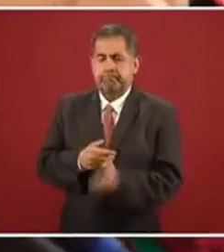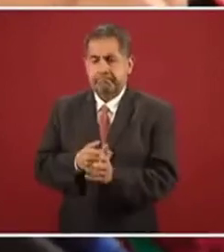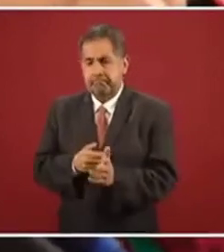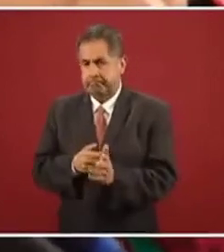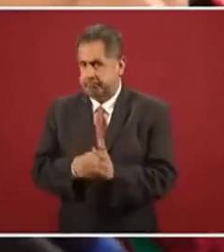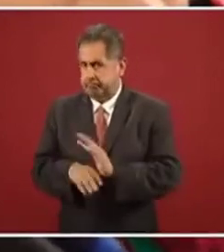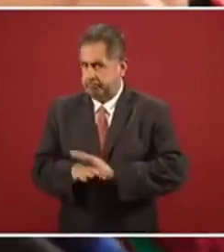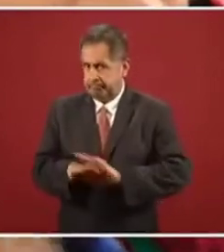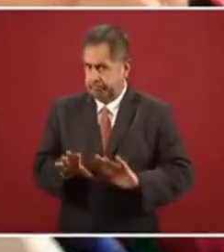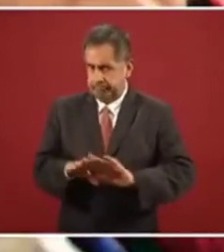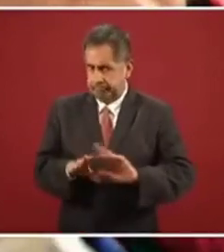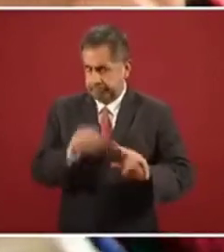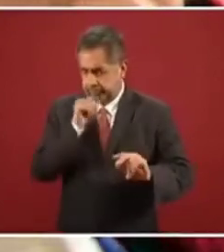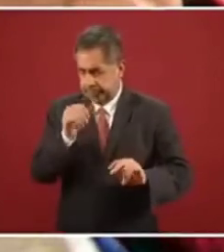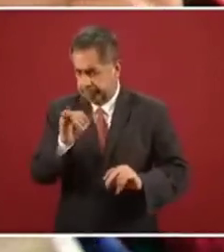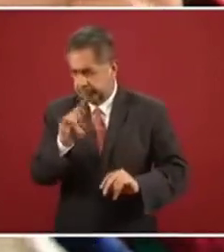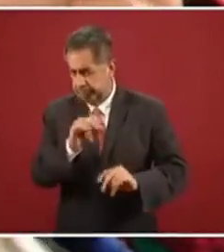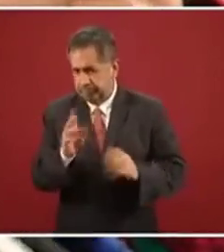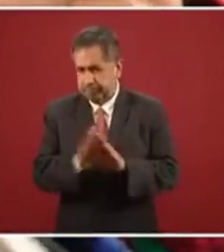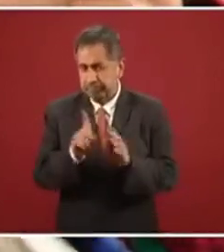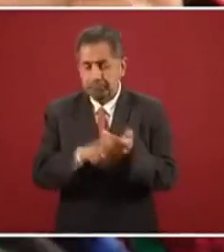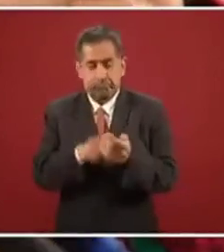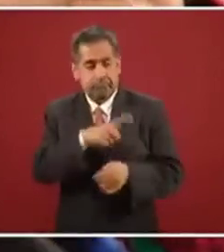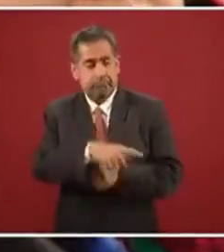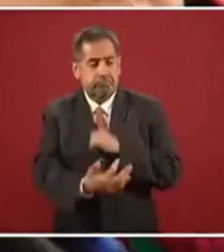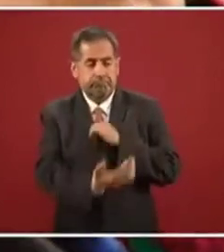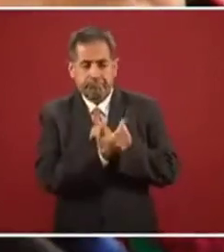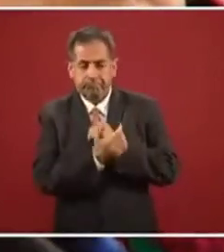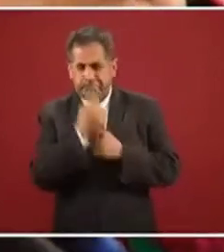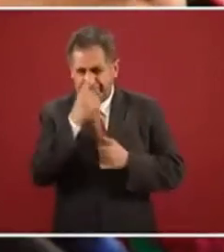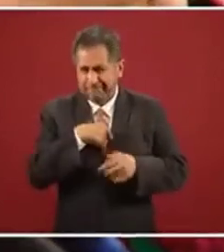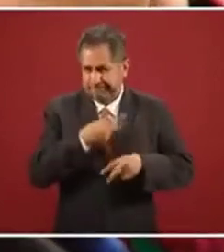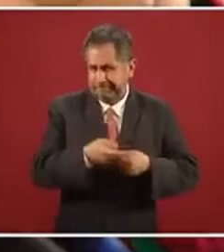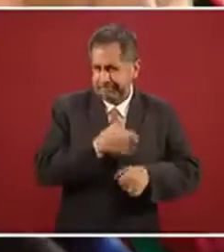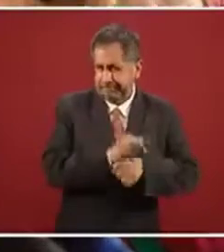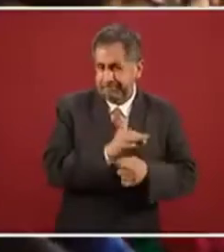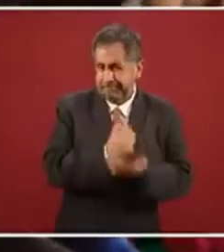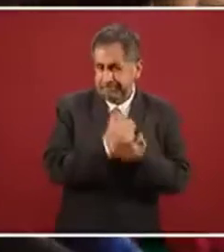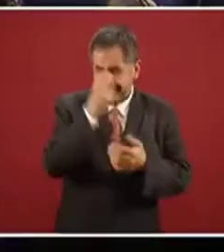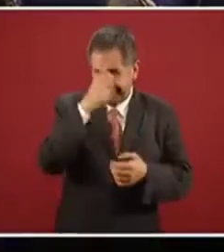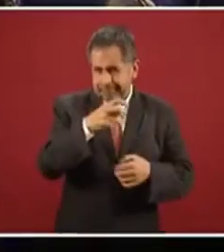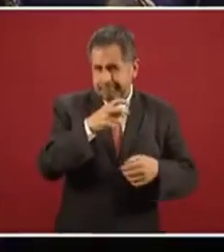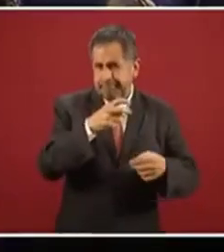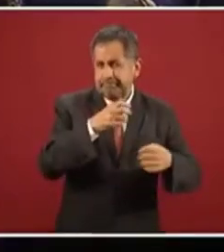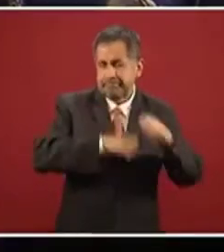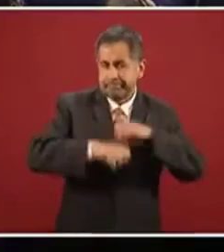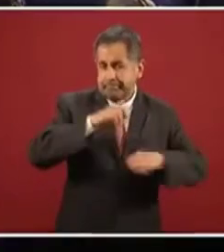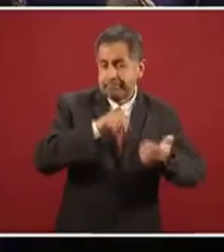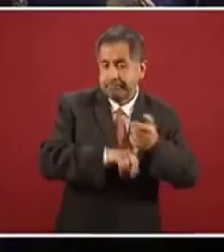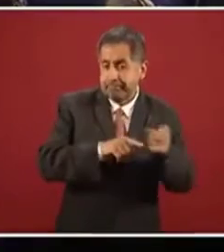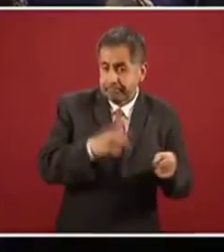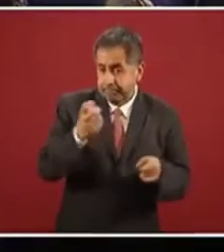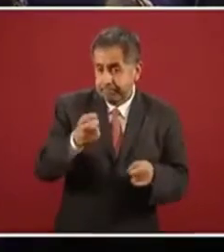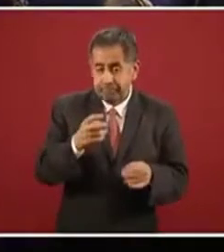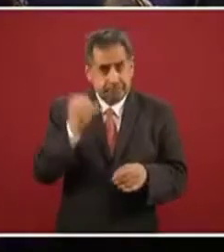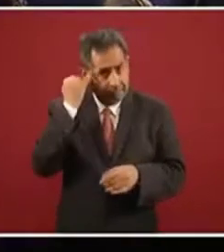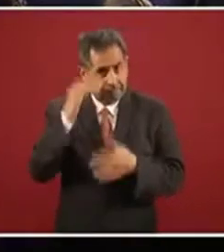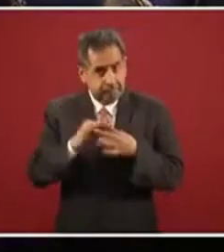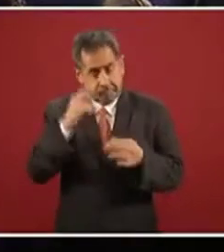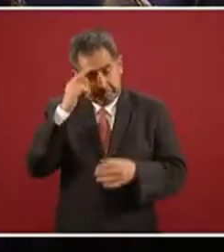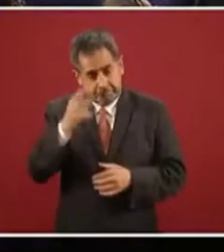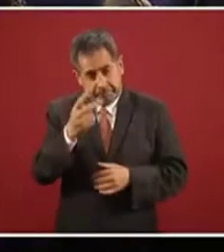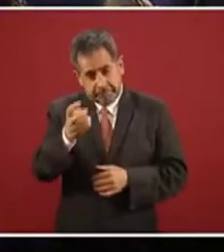encuentran con esta solicitud de refugio, de asilo en la embajada mexicana. ¿Sería esta la posición